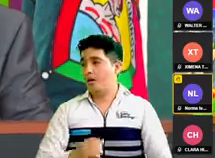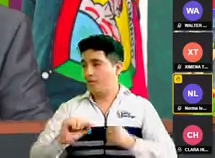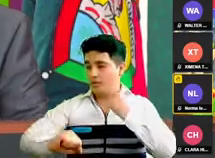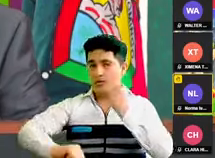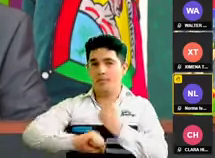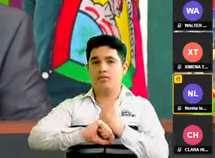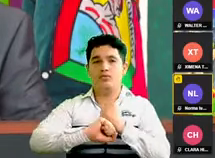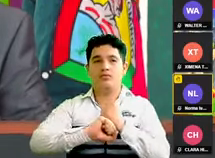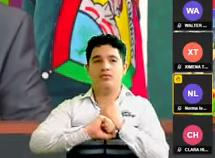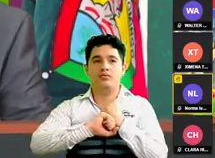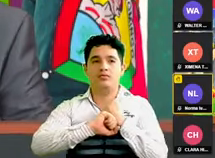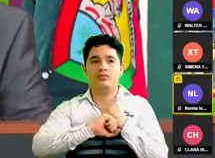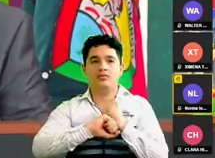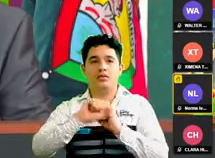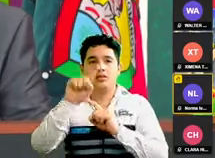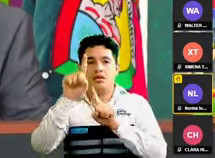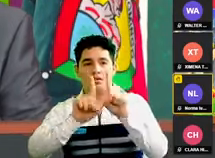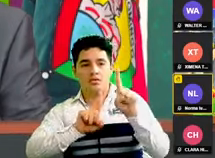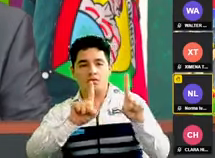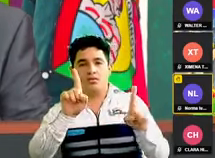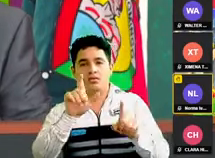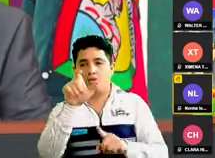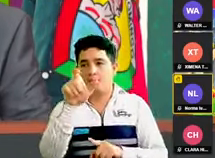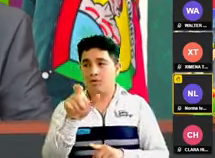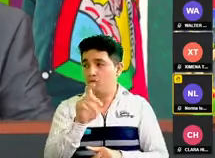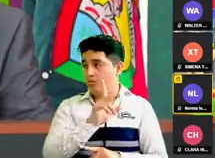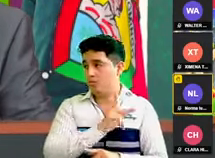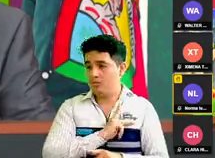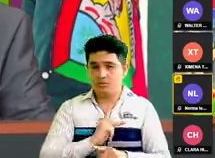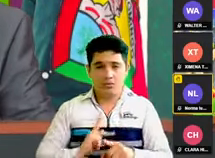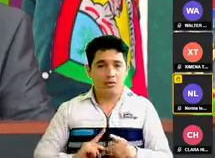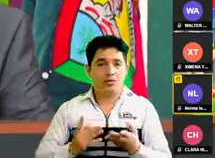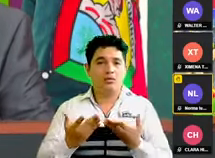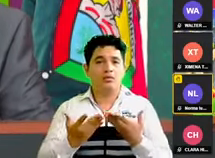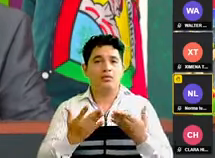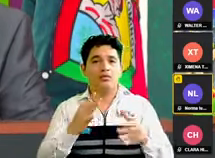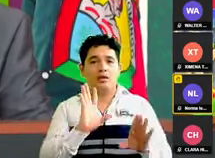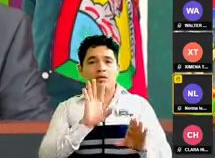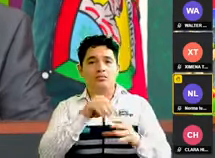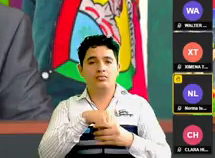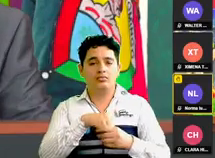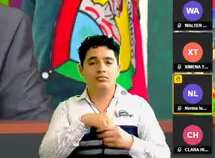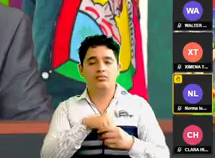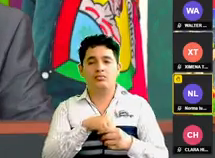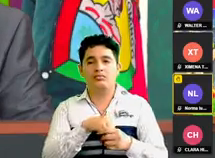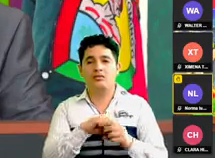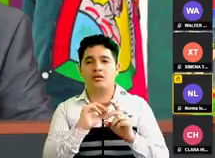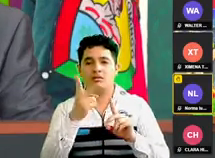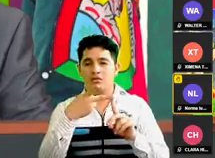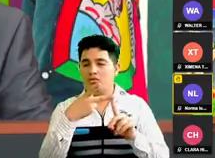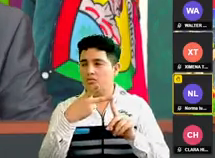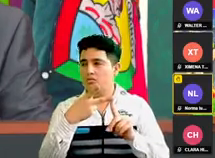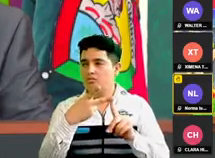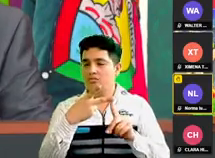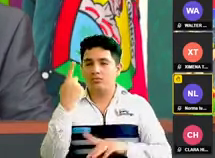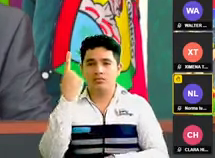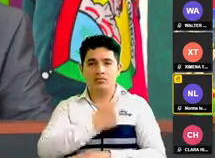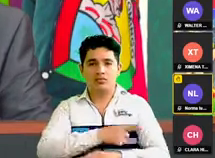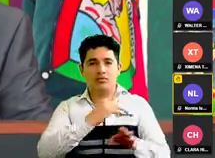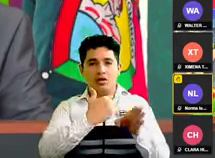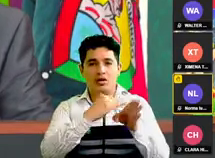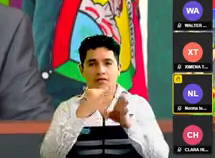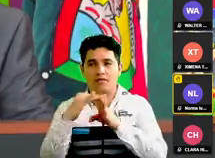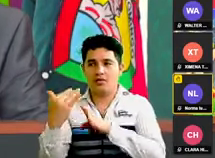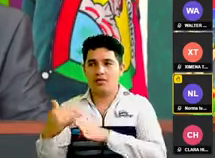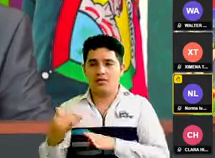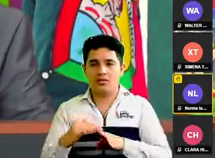colaboración de algunos personalmente en función de asistir. Al segundo día fueron invitados algunos